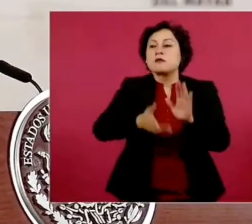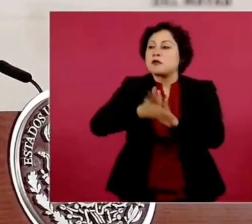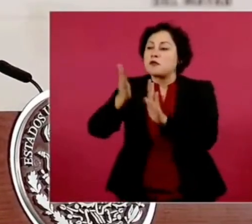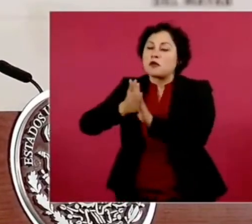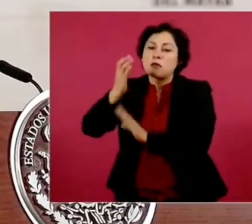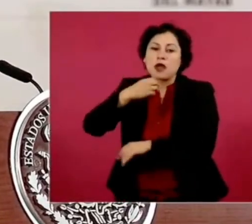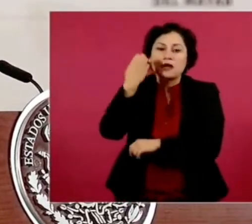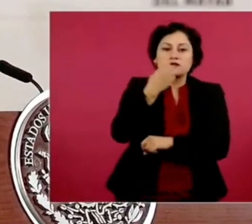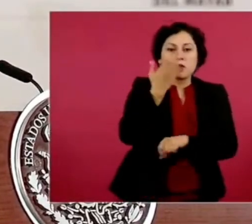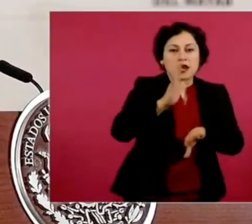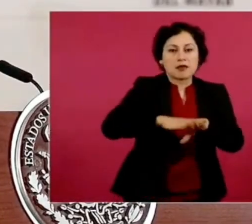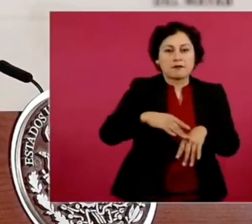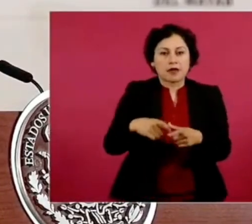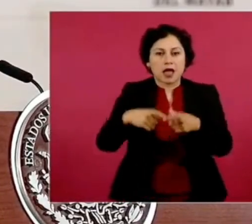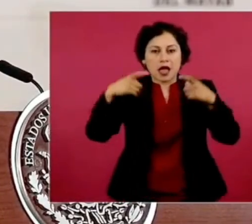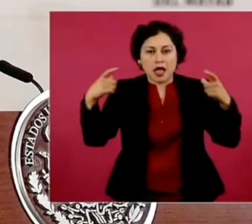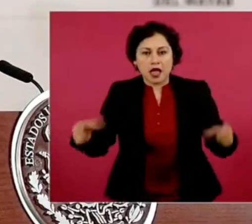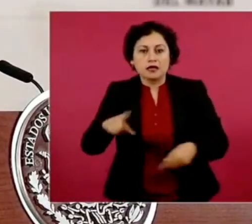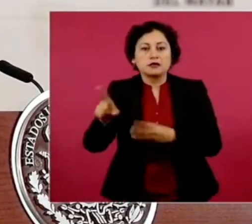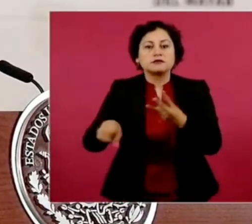construyó caminos,